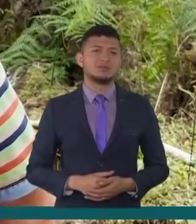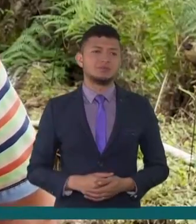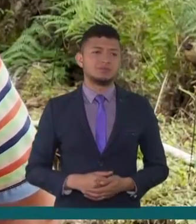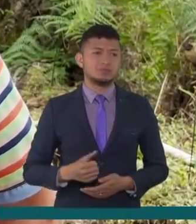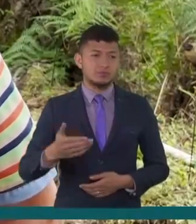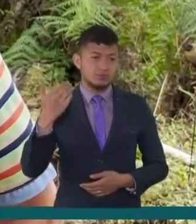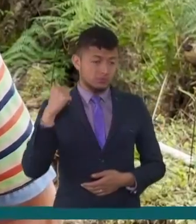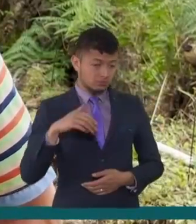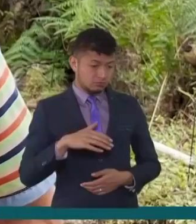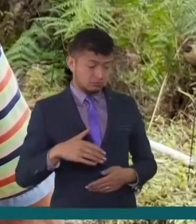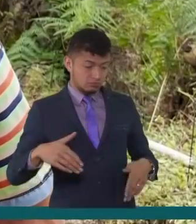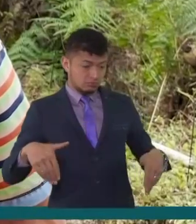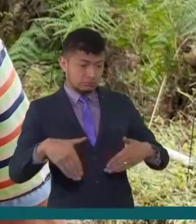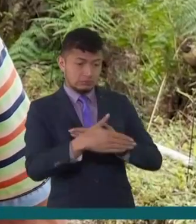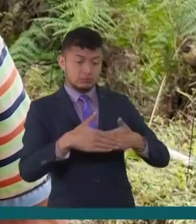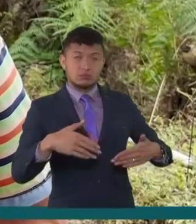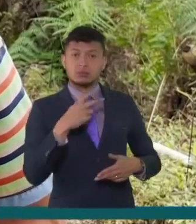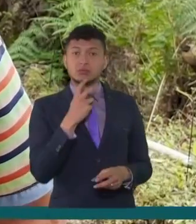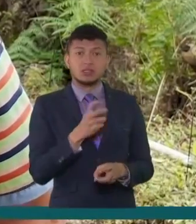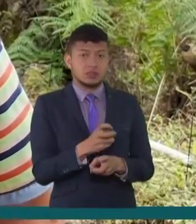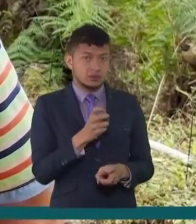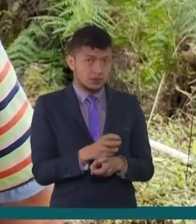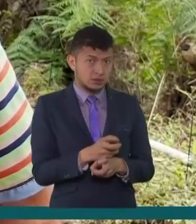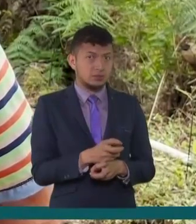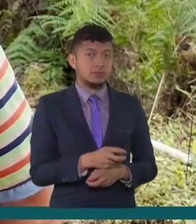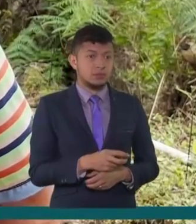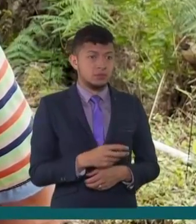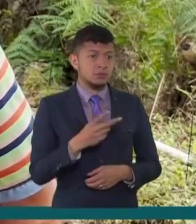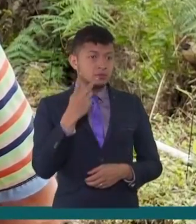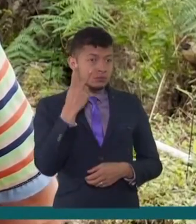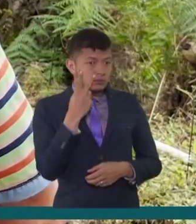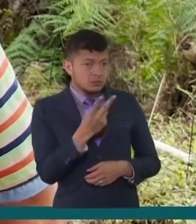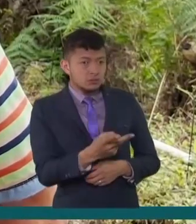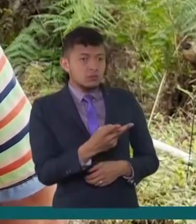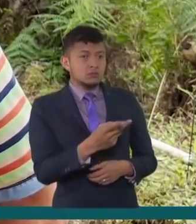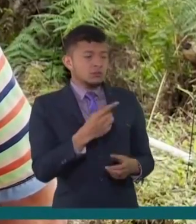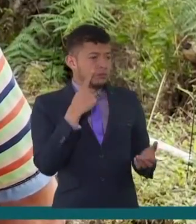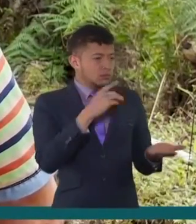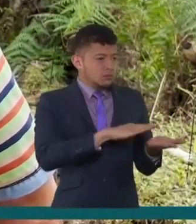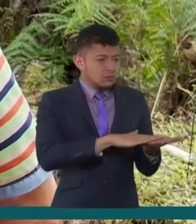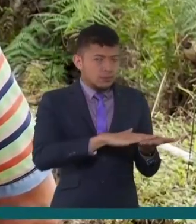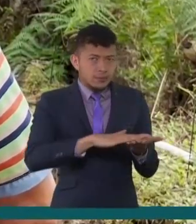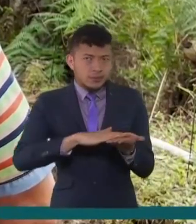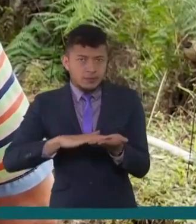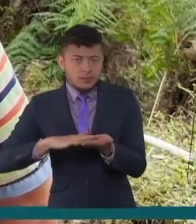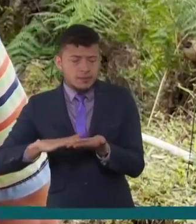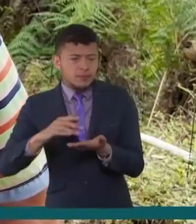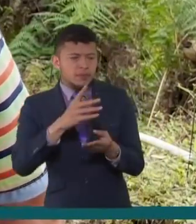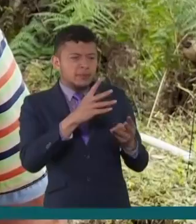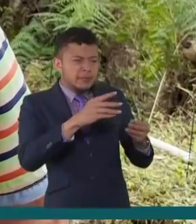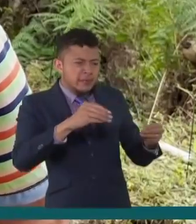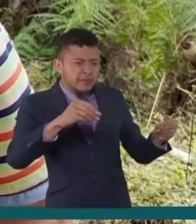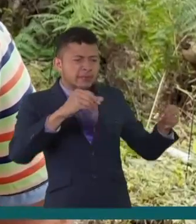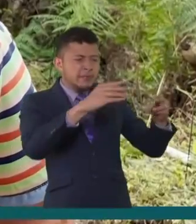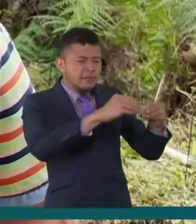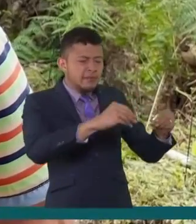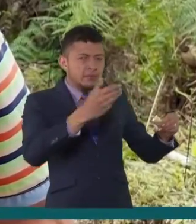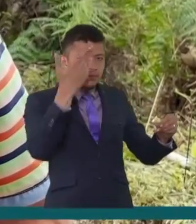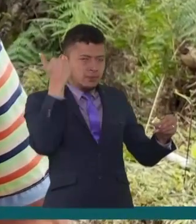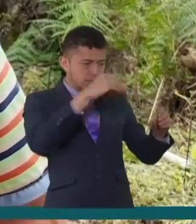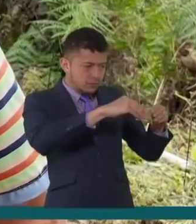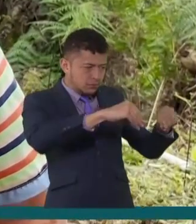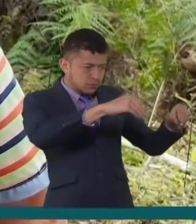un tramo muy difícil para nosotros transitarlo Porque usted lo ve algo que he extendido Pero entonces es una parte muy